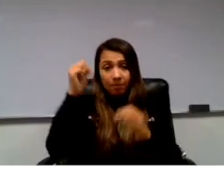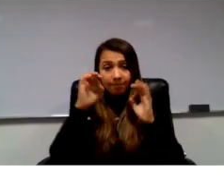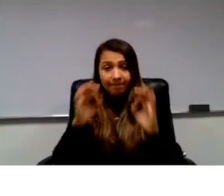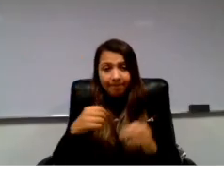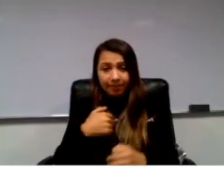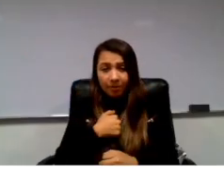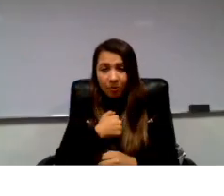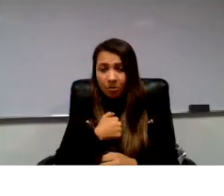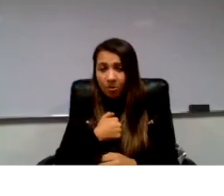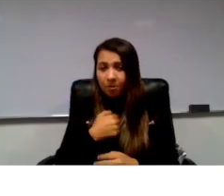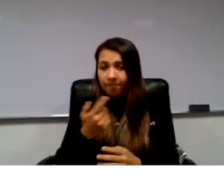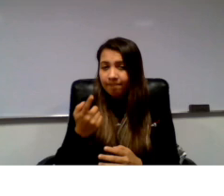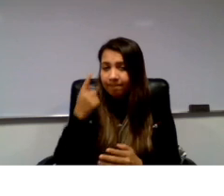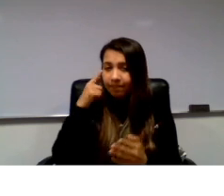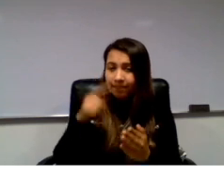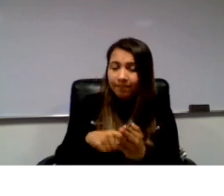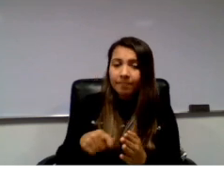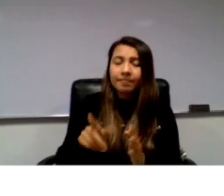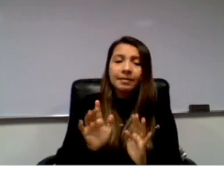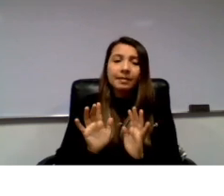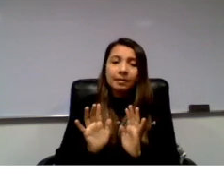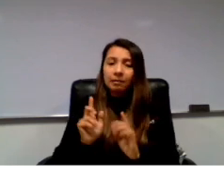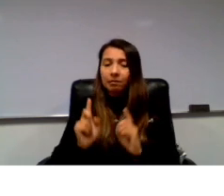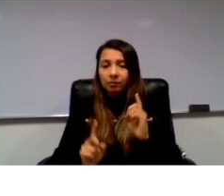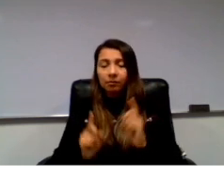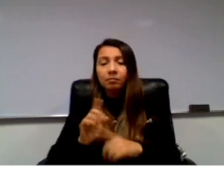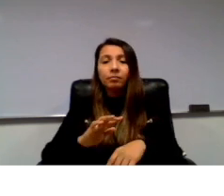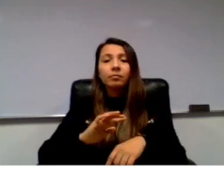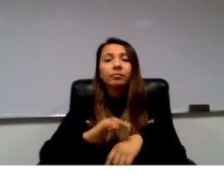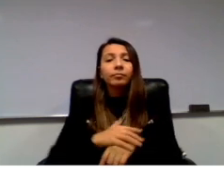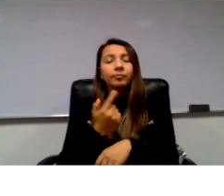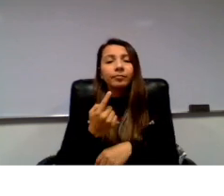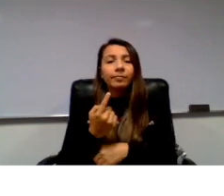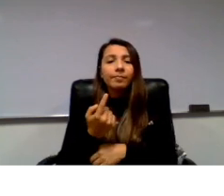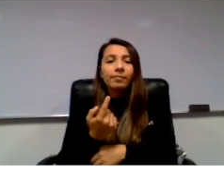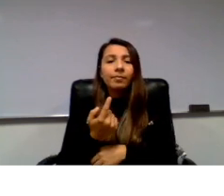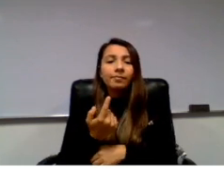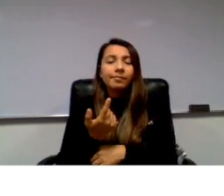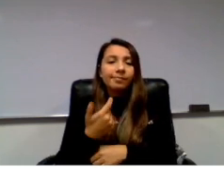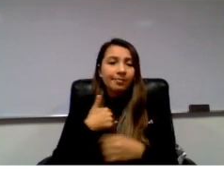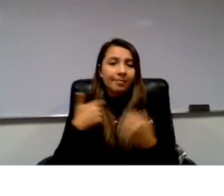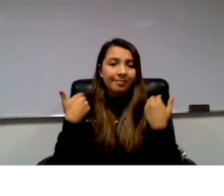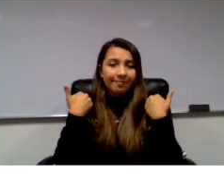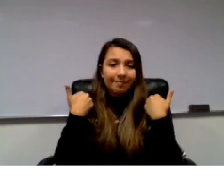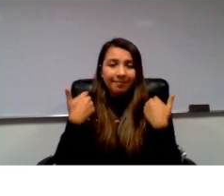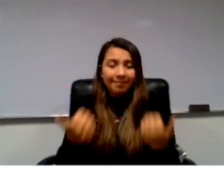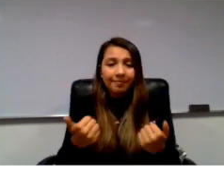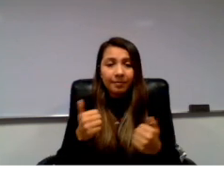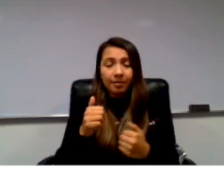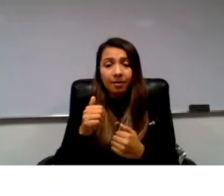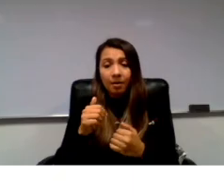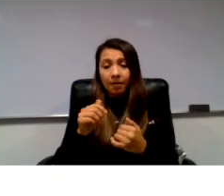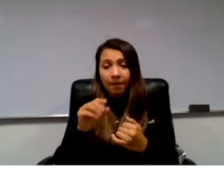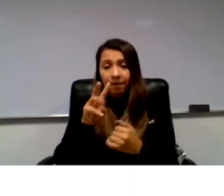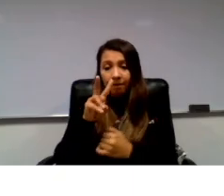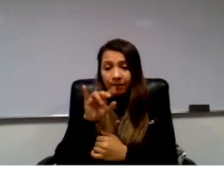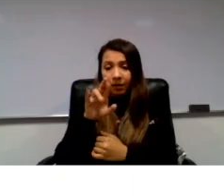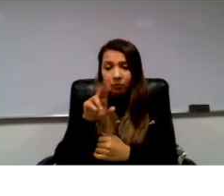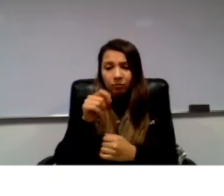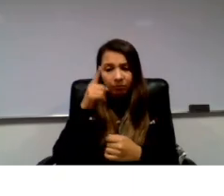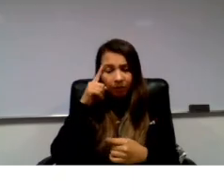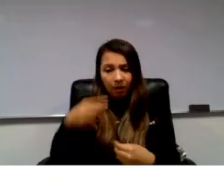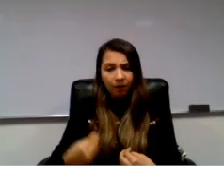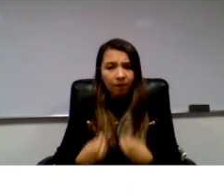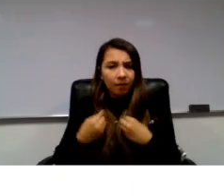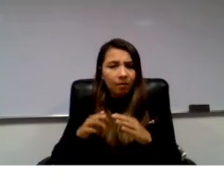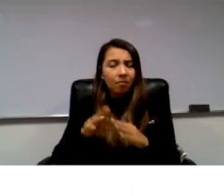que a mí me atraiga mucho porque, pues, yo entiendo que los virus necesitan de las células para vivir, ¿no?